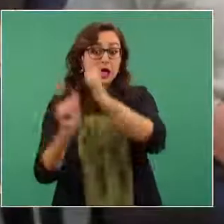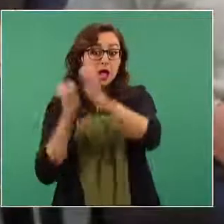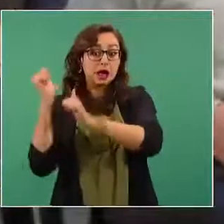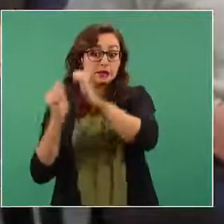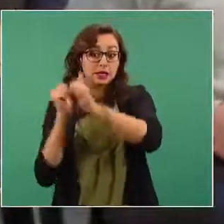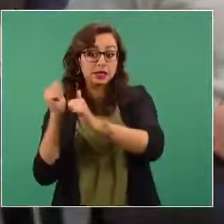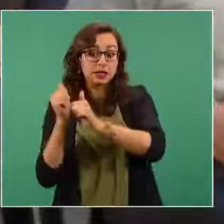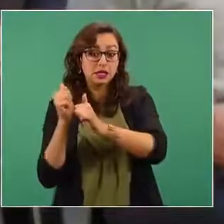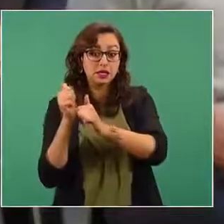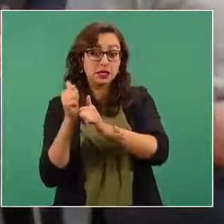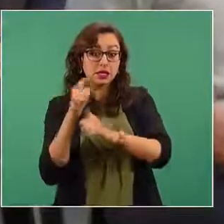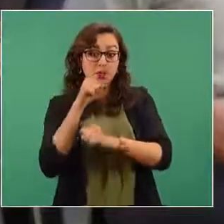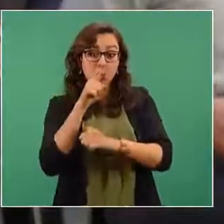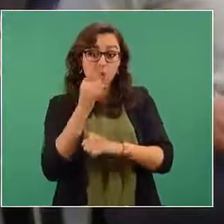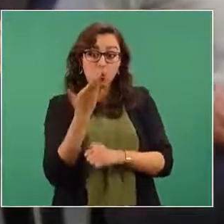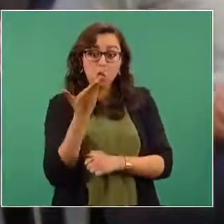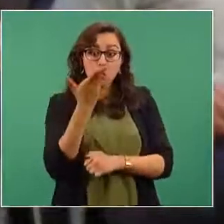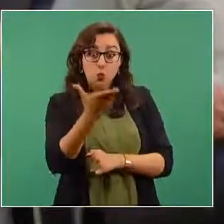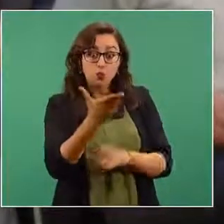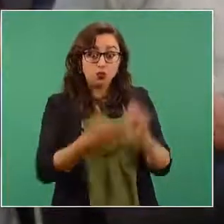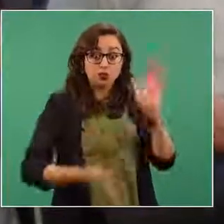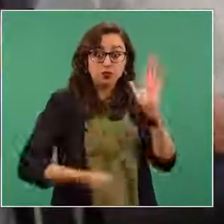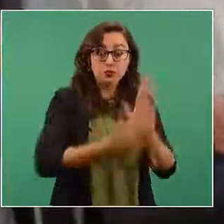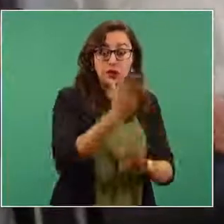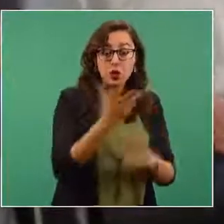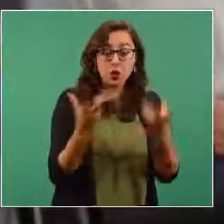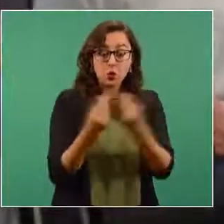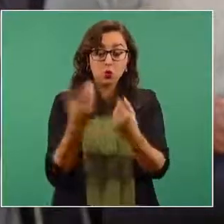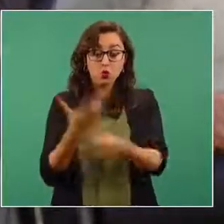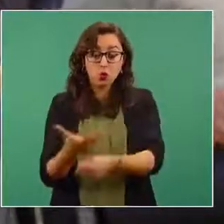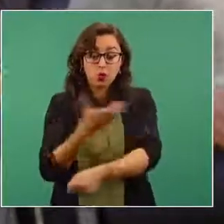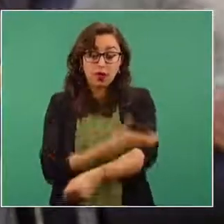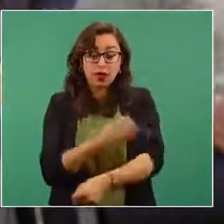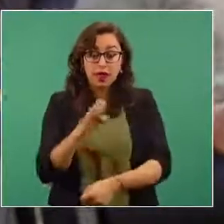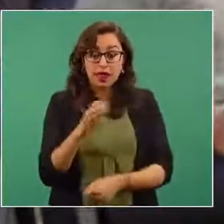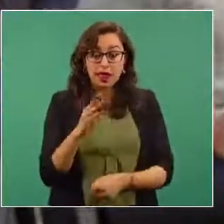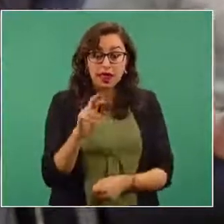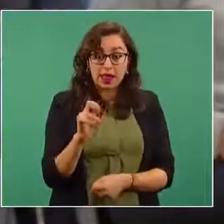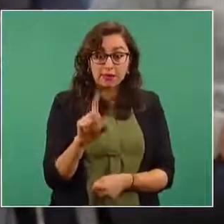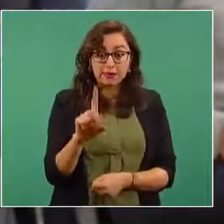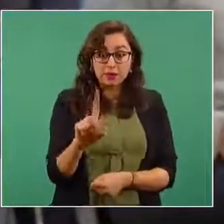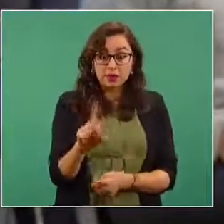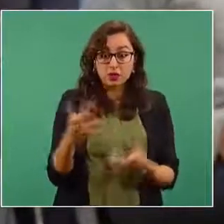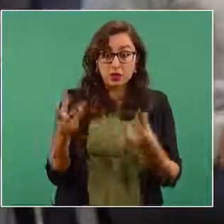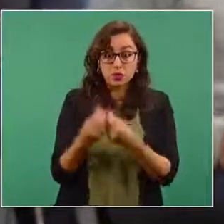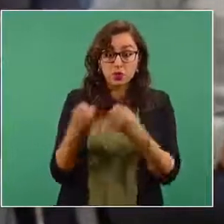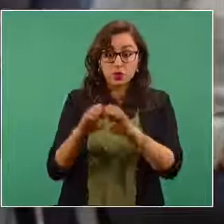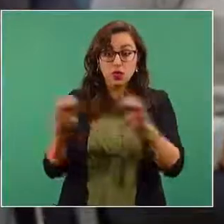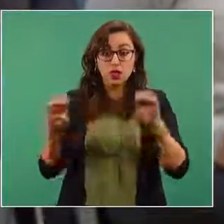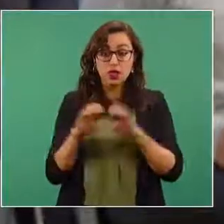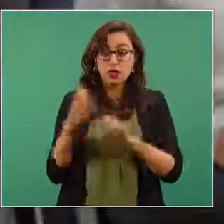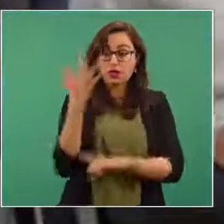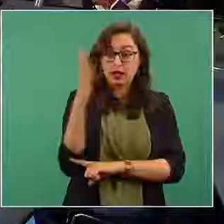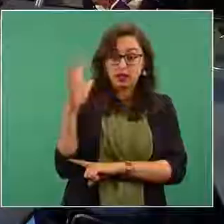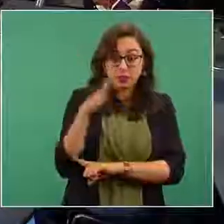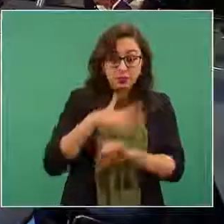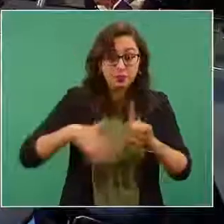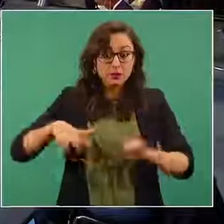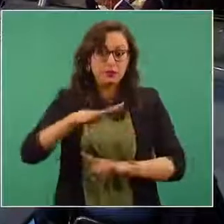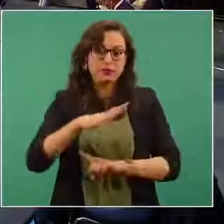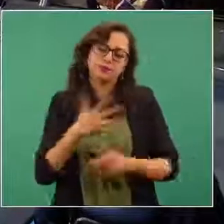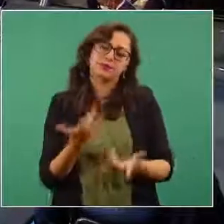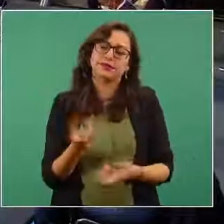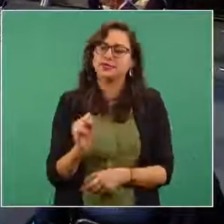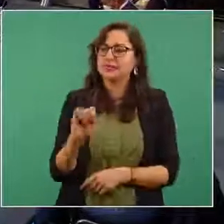ir. Sí. ¿Y lo acompañaría el canciller Marcelo Ebrard? Sí, ¿Y la comitiva de Medio Ambiente? Claro,